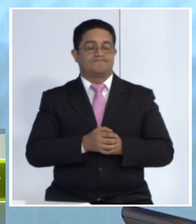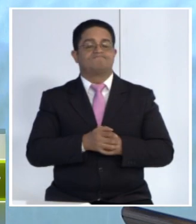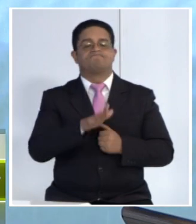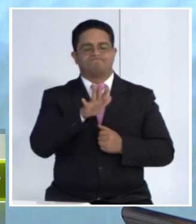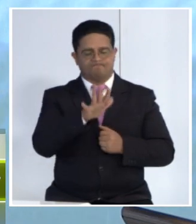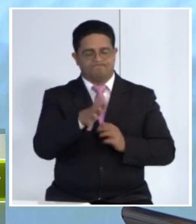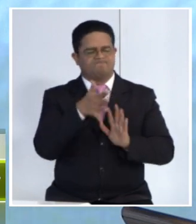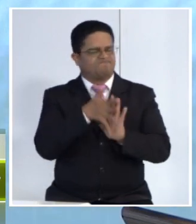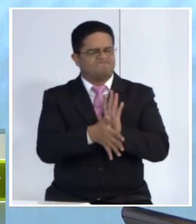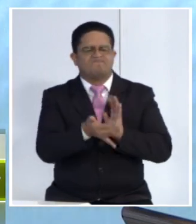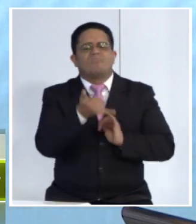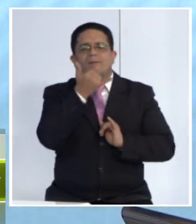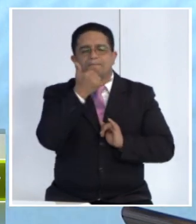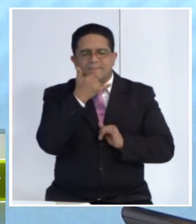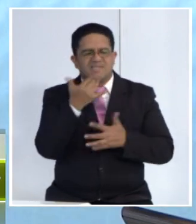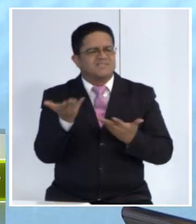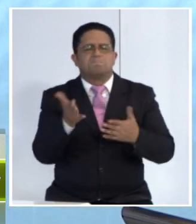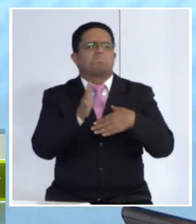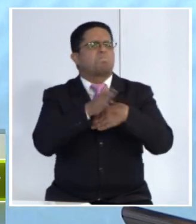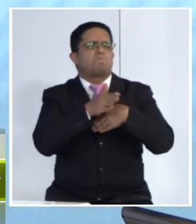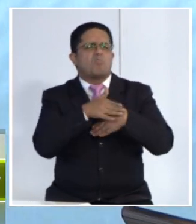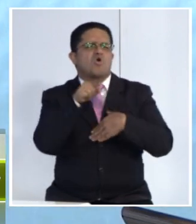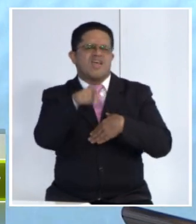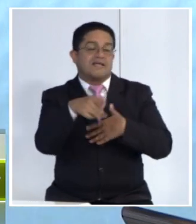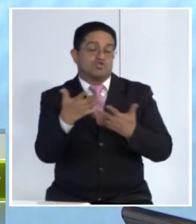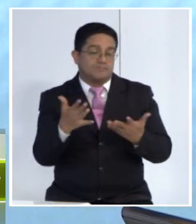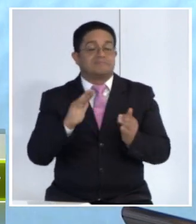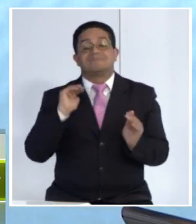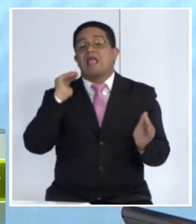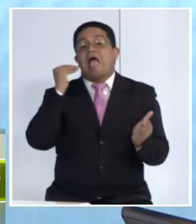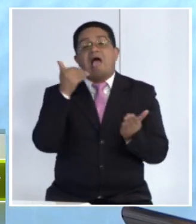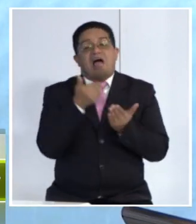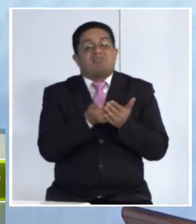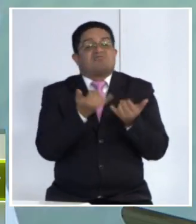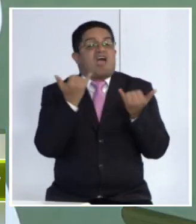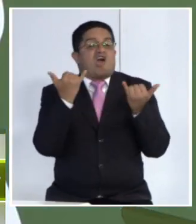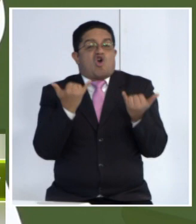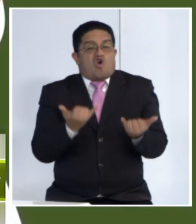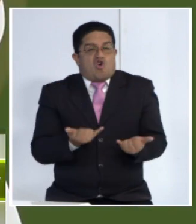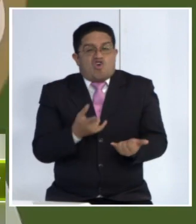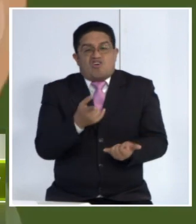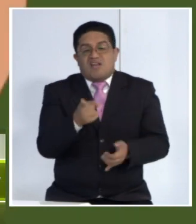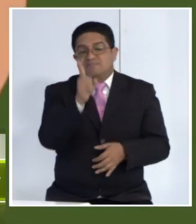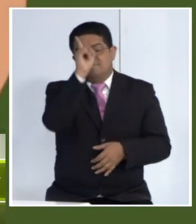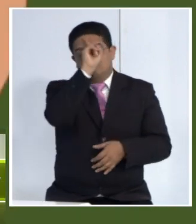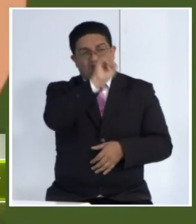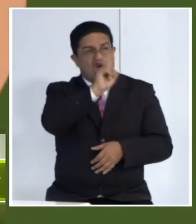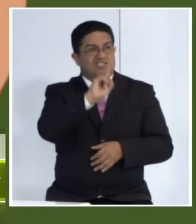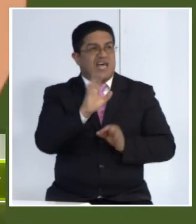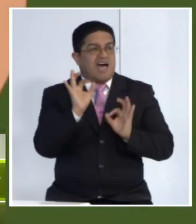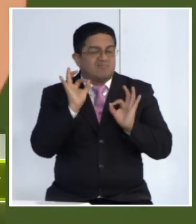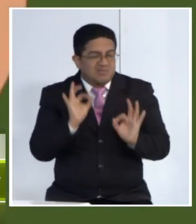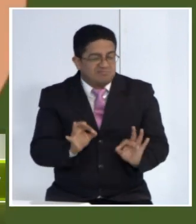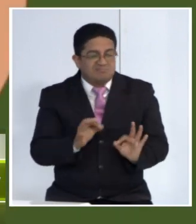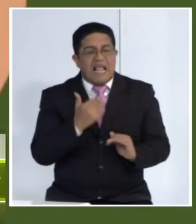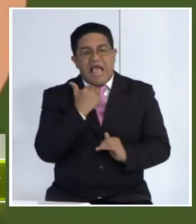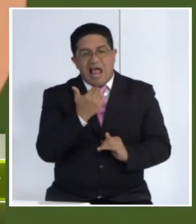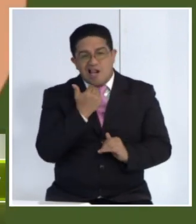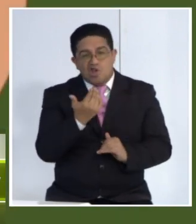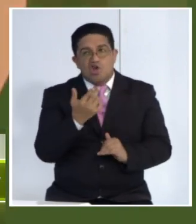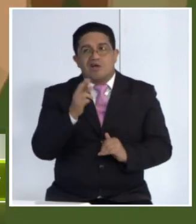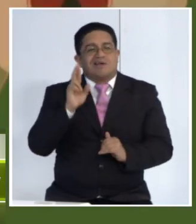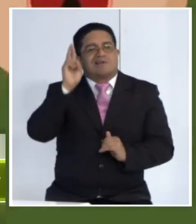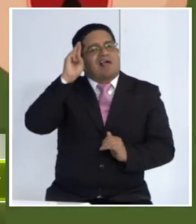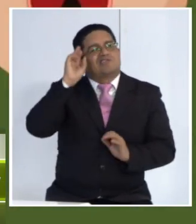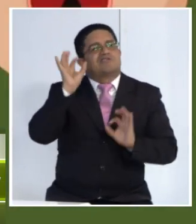¿Qué pasa? ¿Cuáles son las causas? Hasta ahora, Daniela, no se ha encontrado una causa específica que tú digas, bueno,